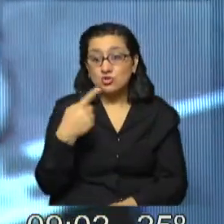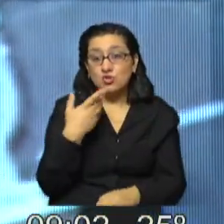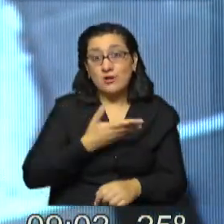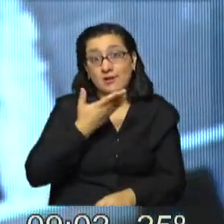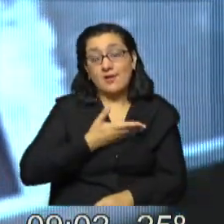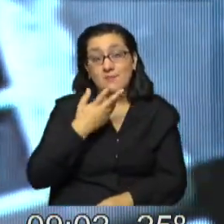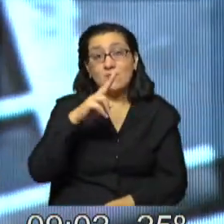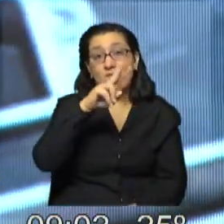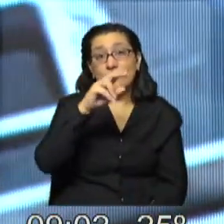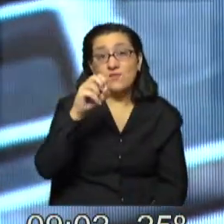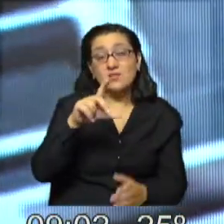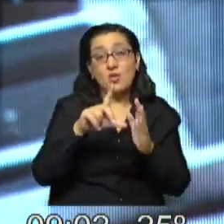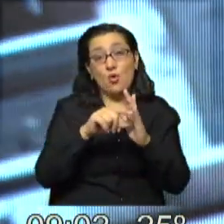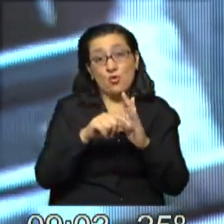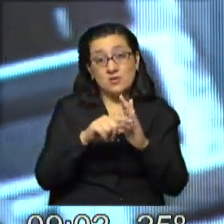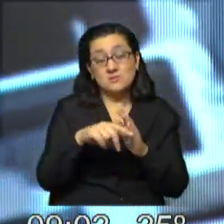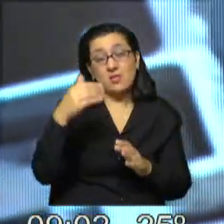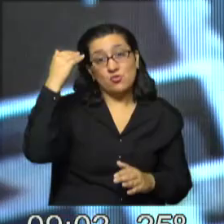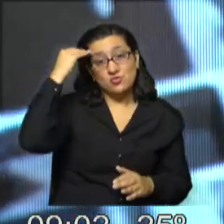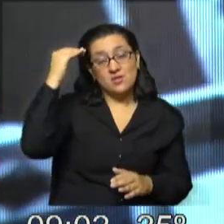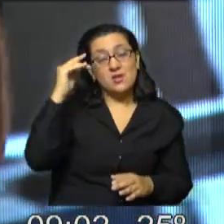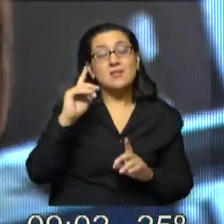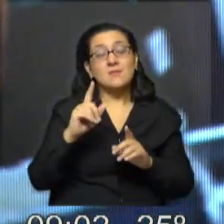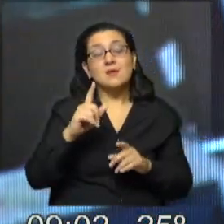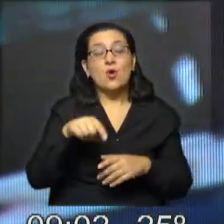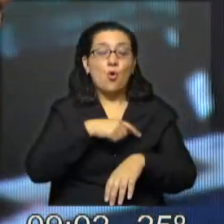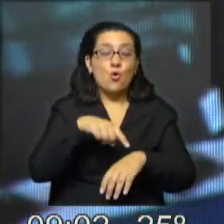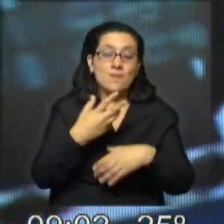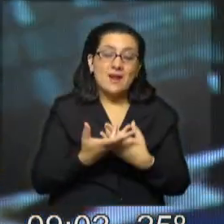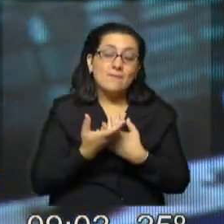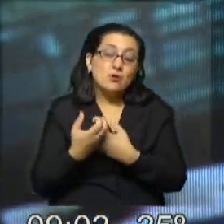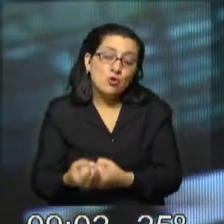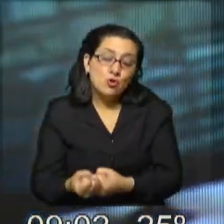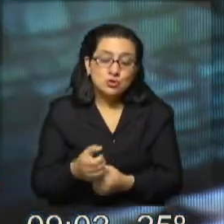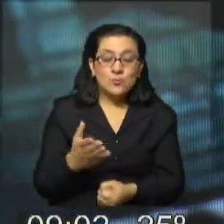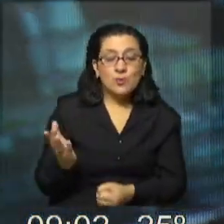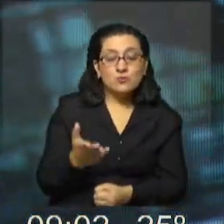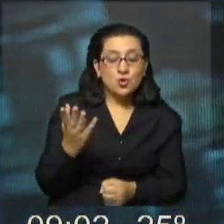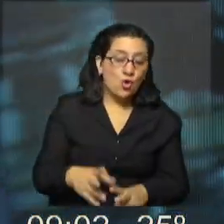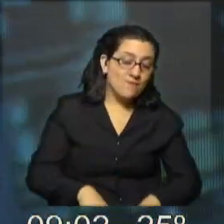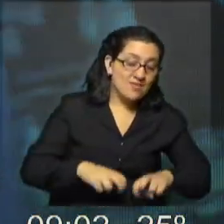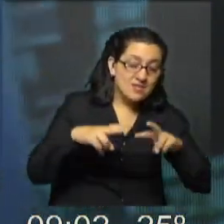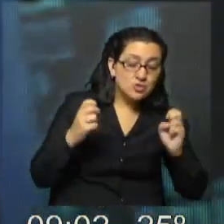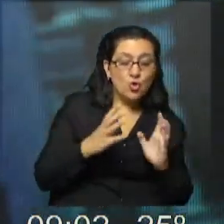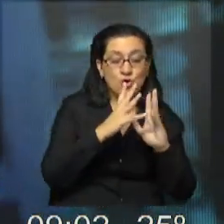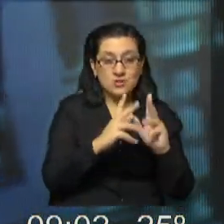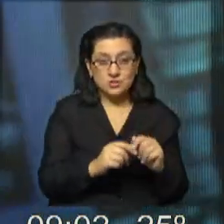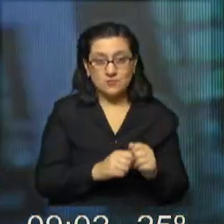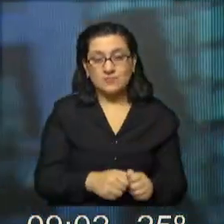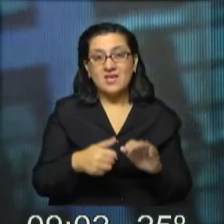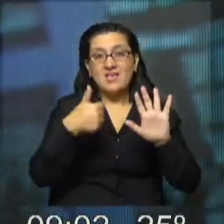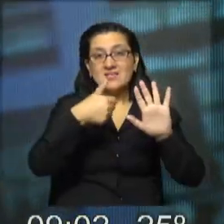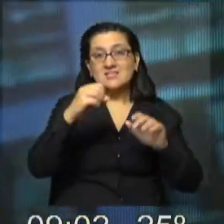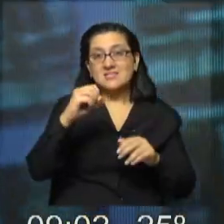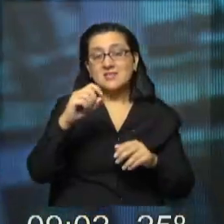horas de unidad docente y horas para corrección, apoyatura, producción, investigación, coordinación. 60 horas no las